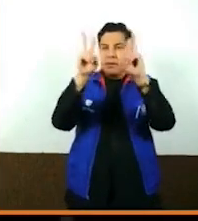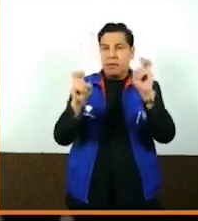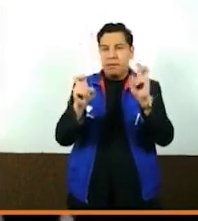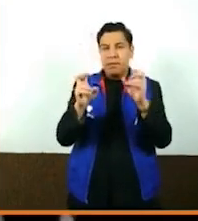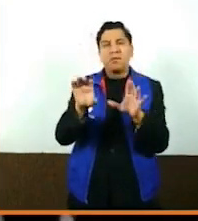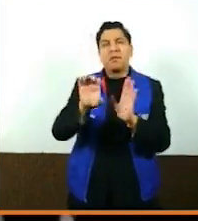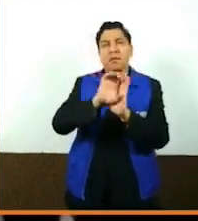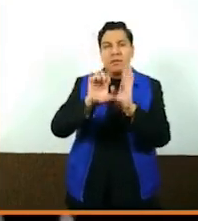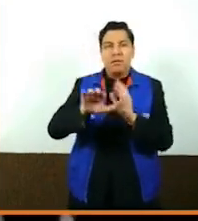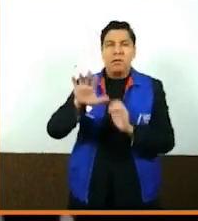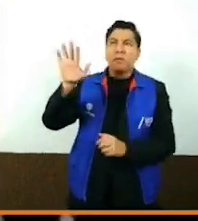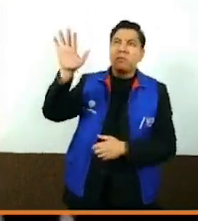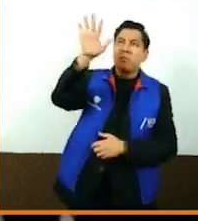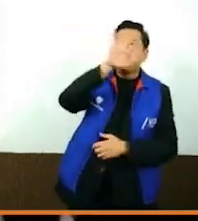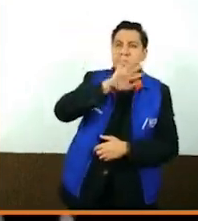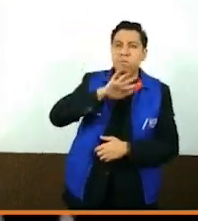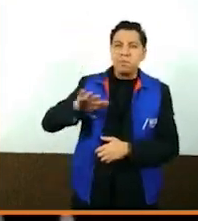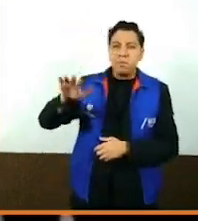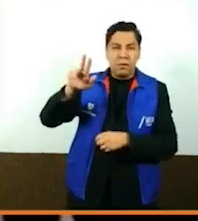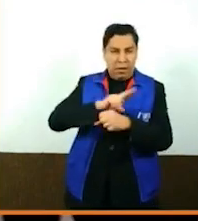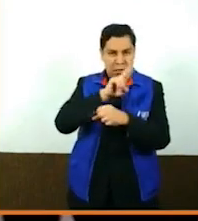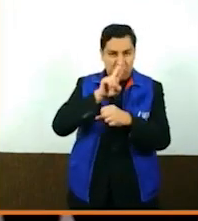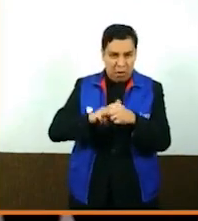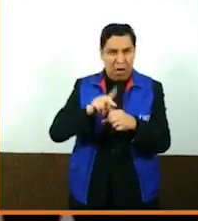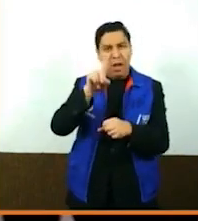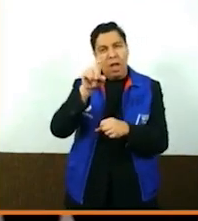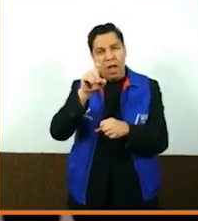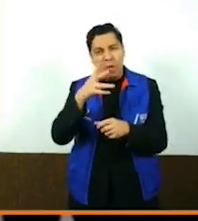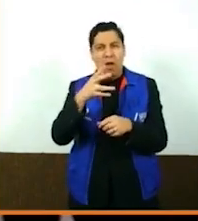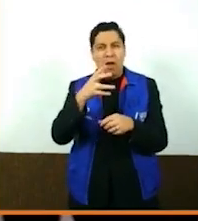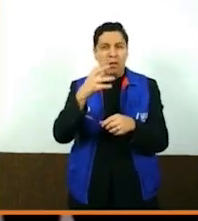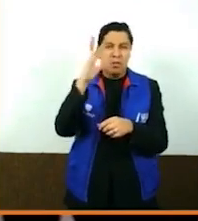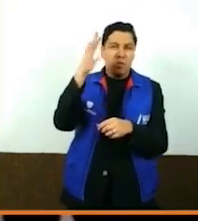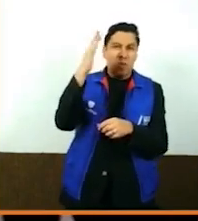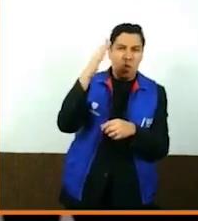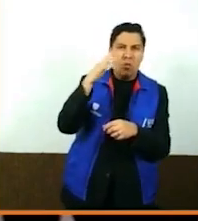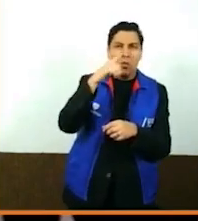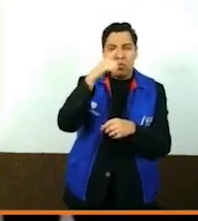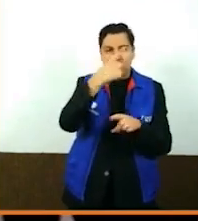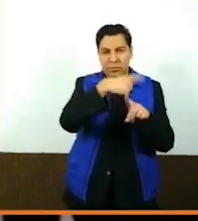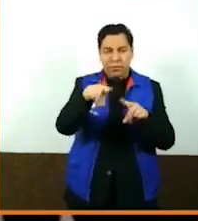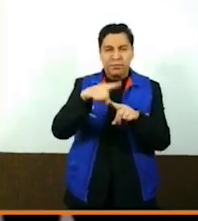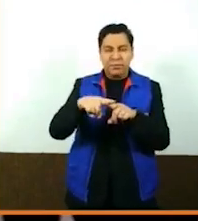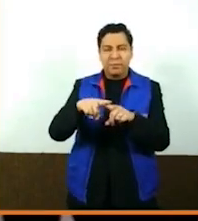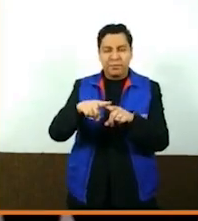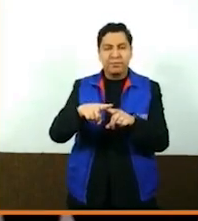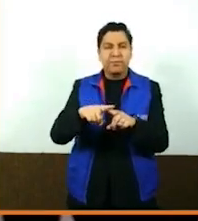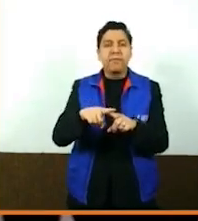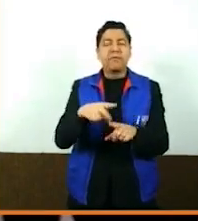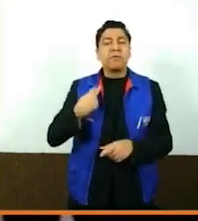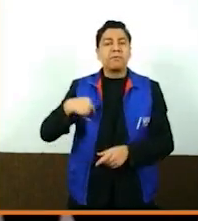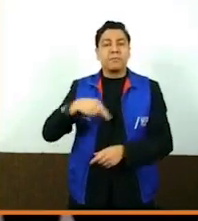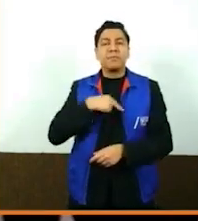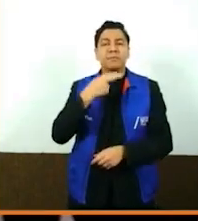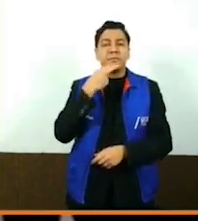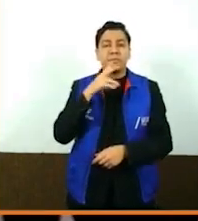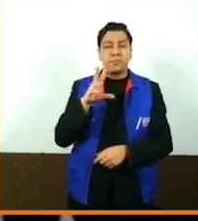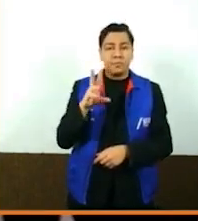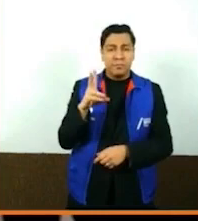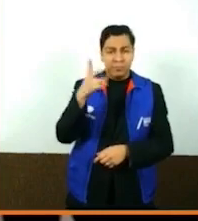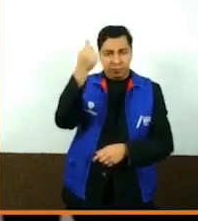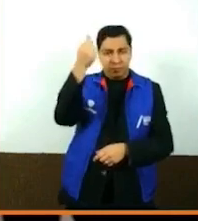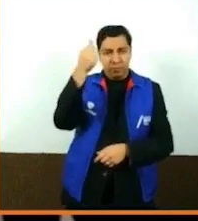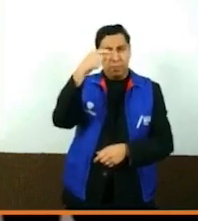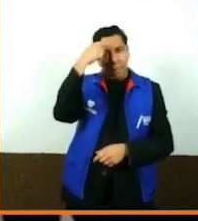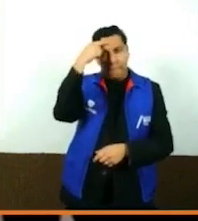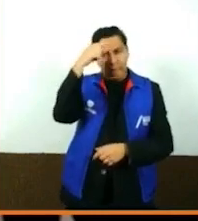ambientales, pues nosotros por ahí desarrollamos una tecnología que se llama Blau Labs, que nos permite precisamente conectarnos a los